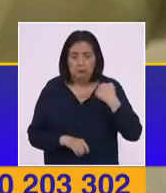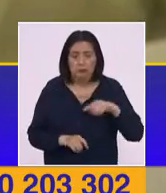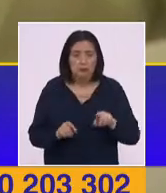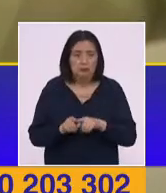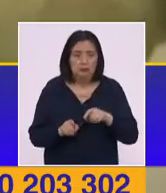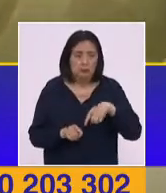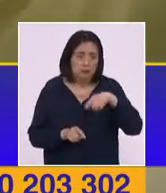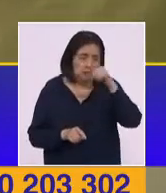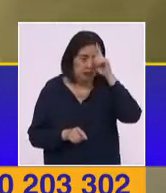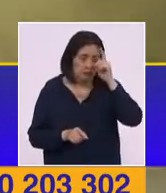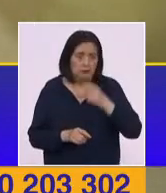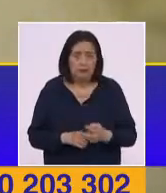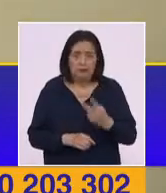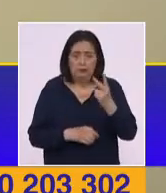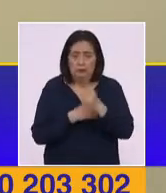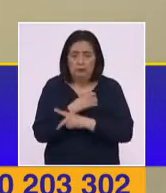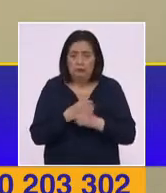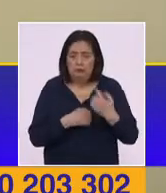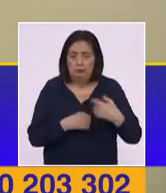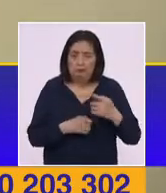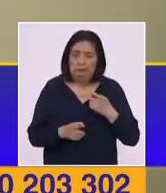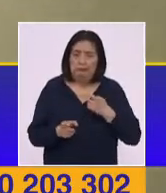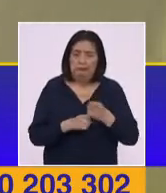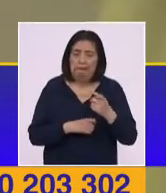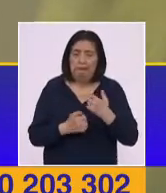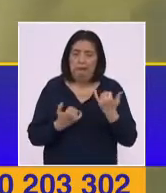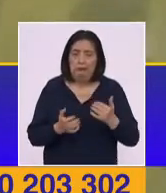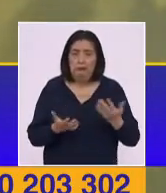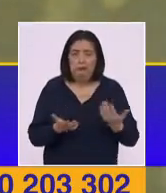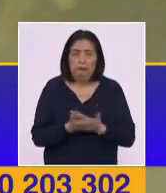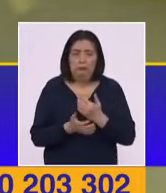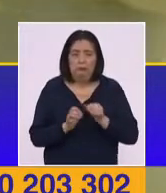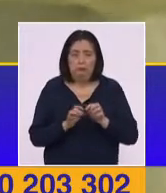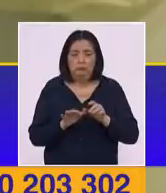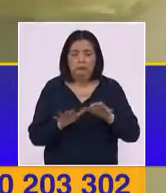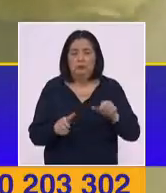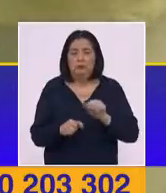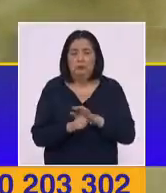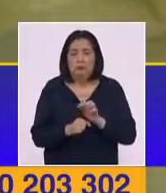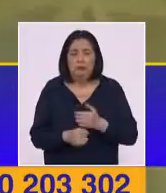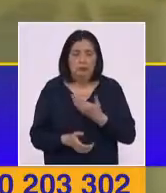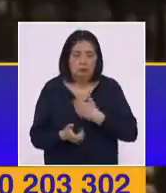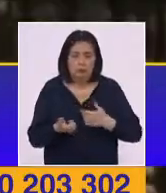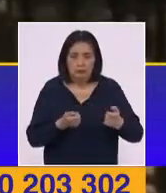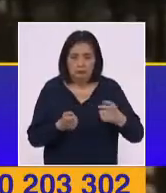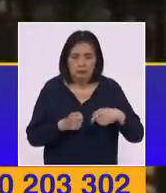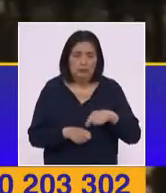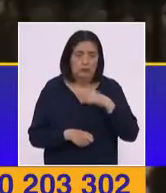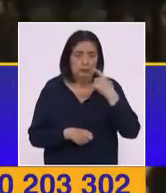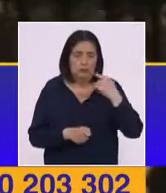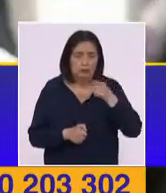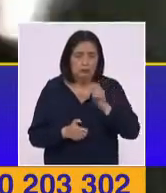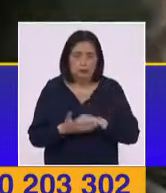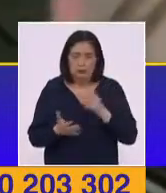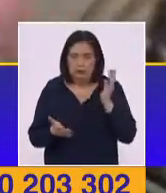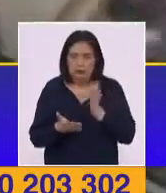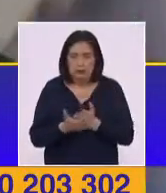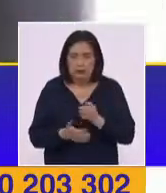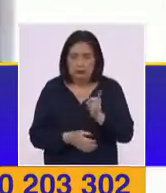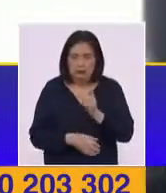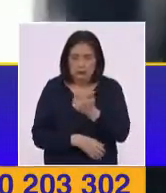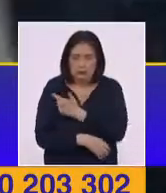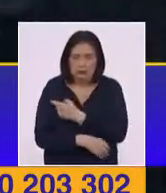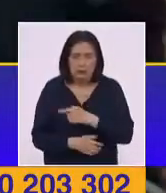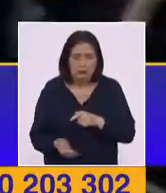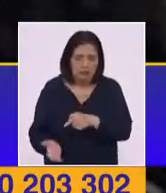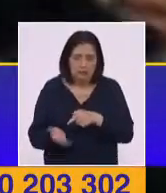Alemania, dos de los países más afectados en esta nueva ola. El gobierno de Vladimir Putin pretende castigar a los no vacunados